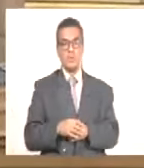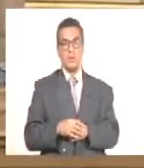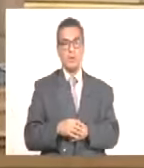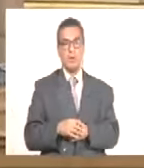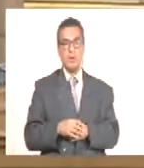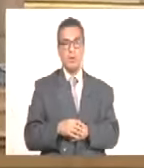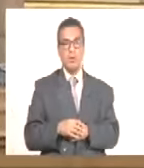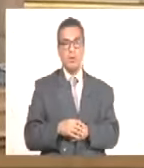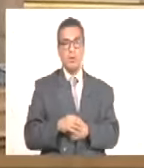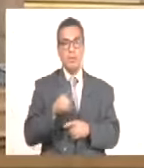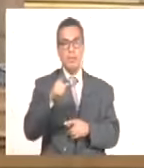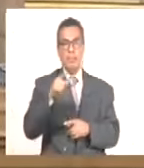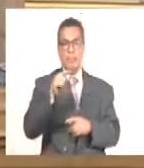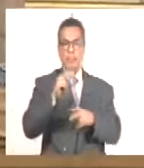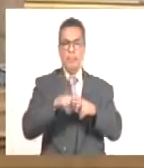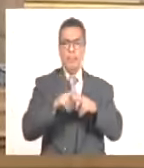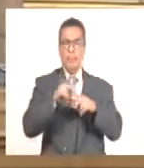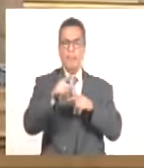delictual.